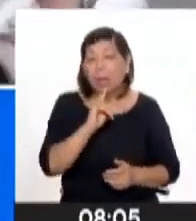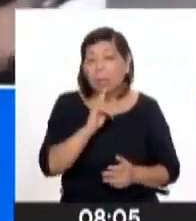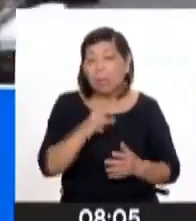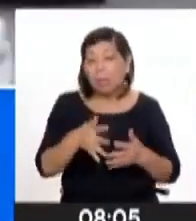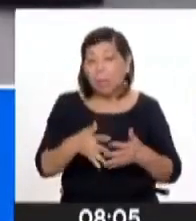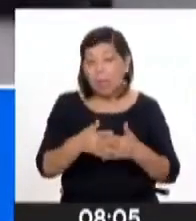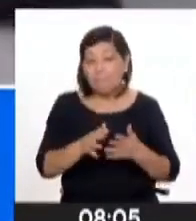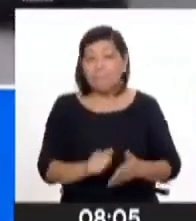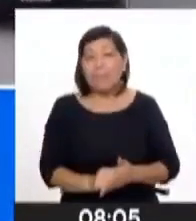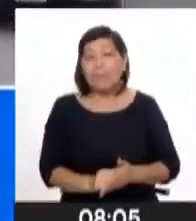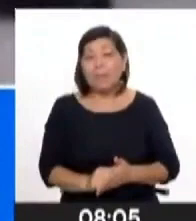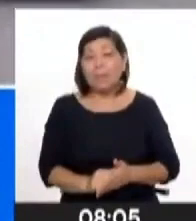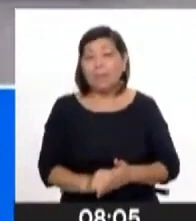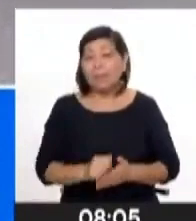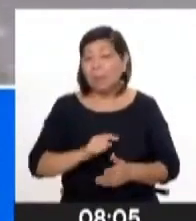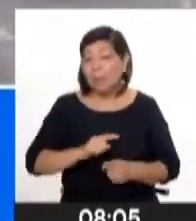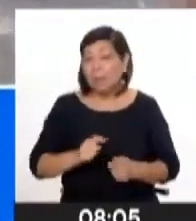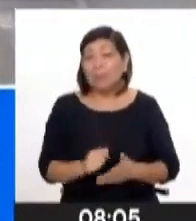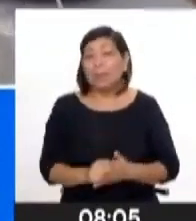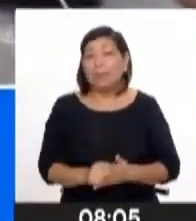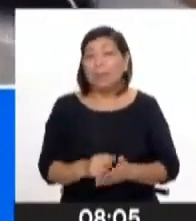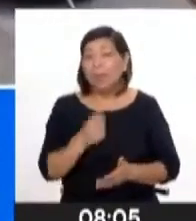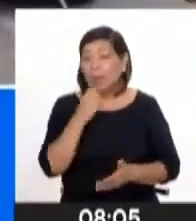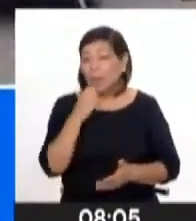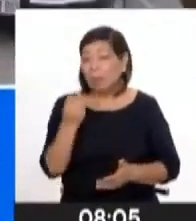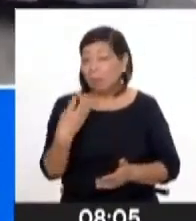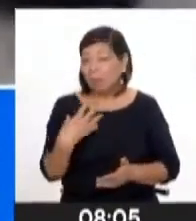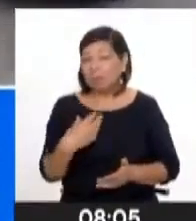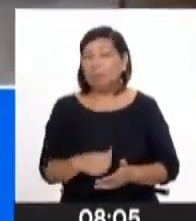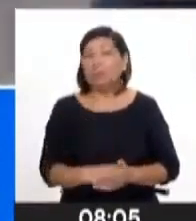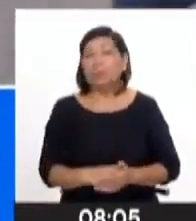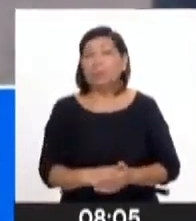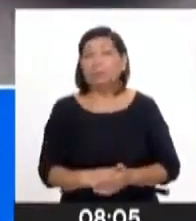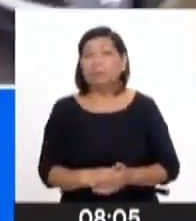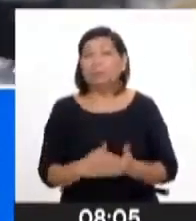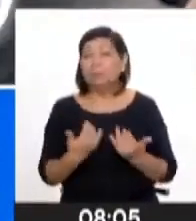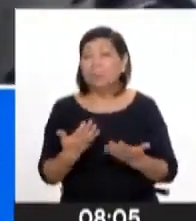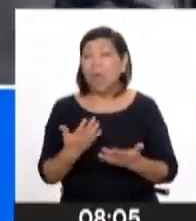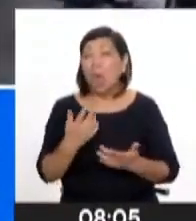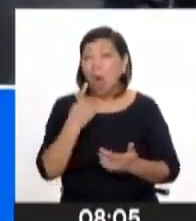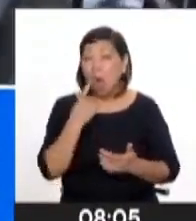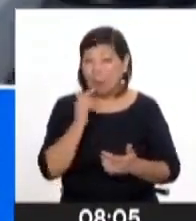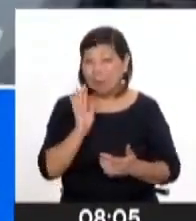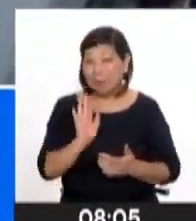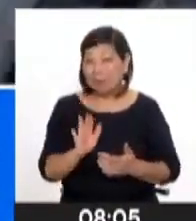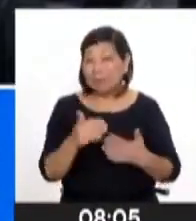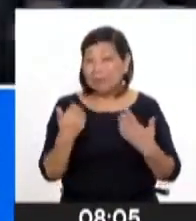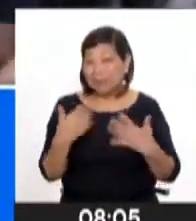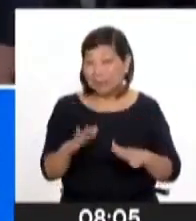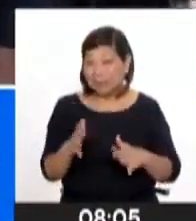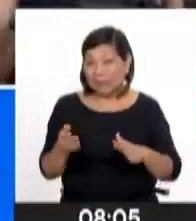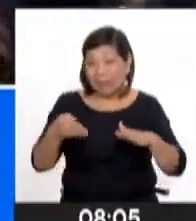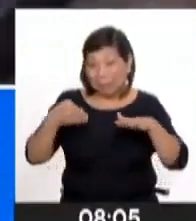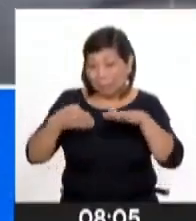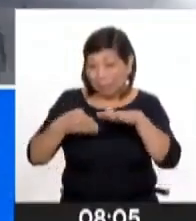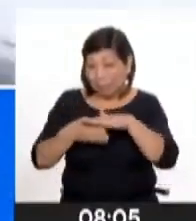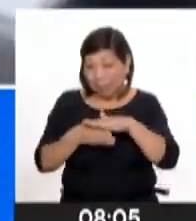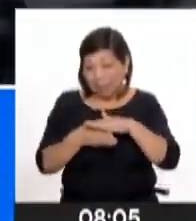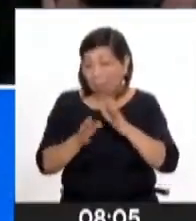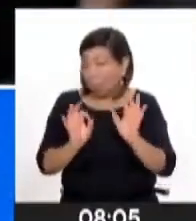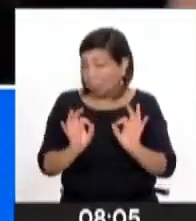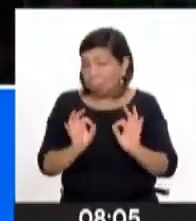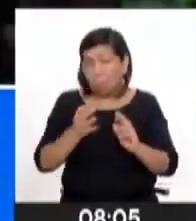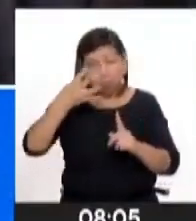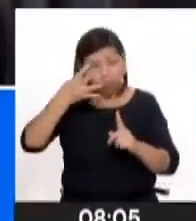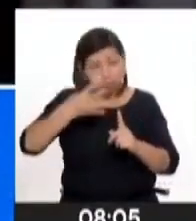Manifestó. Acusaciones contra Van der Sloot. El ciudadano neerlandés que ha sido objeto de diversas